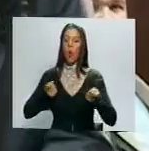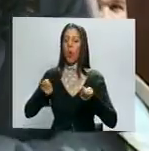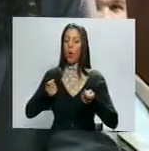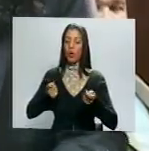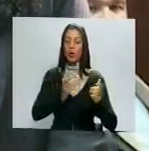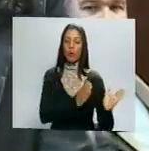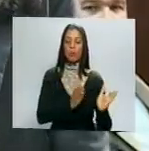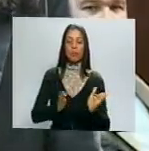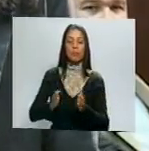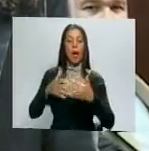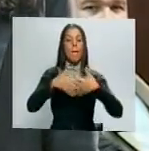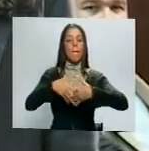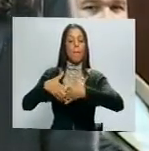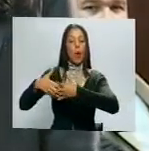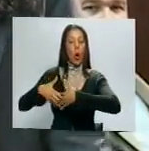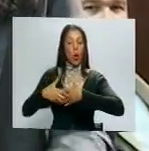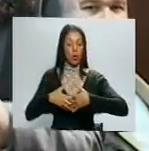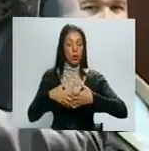procesos productivos.